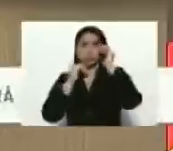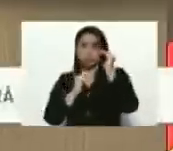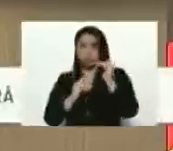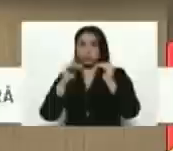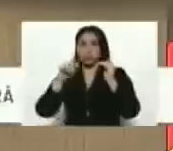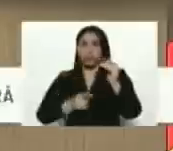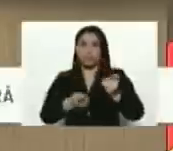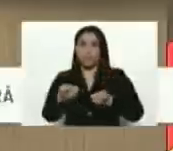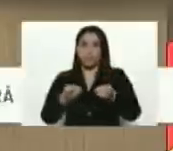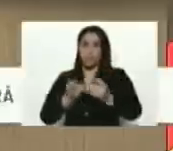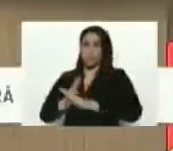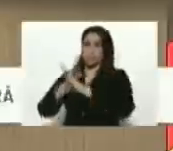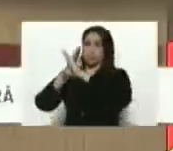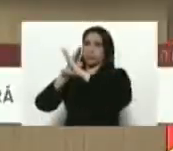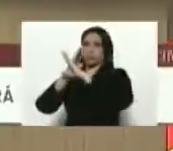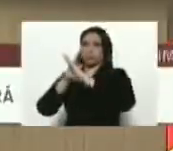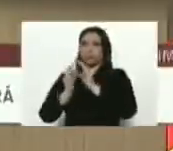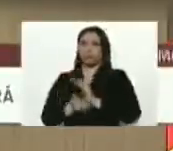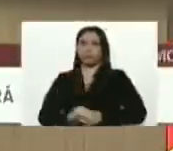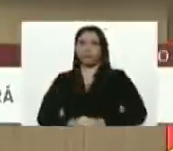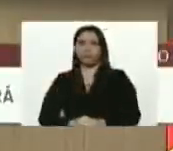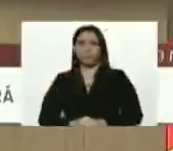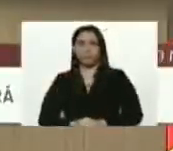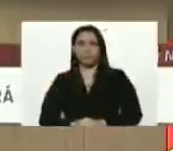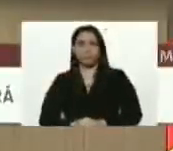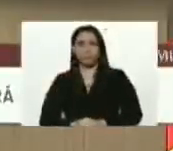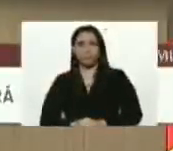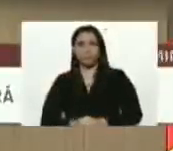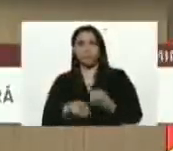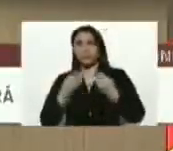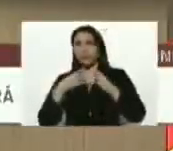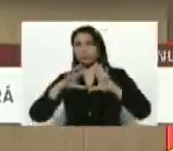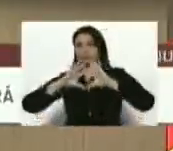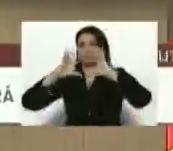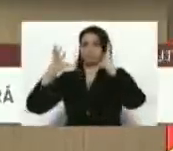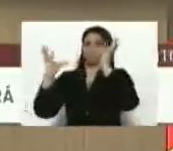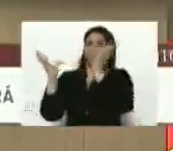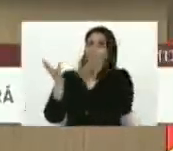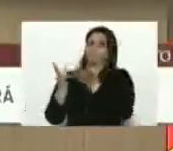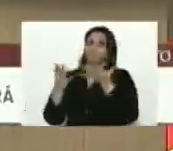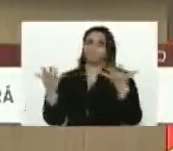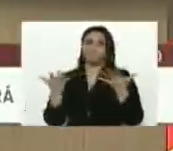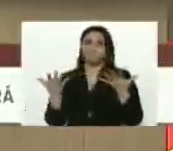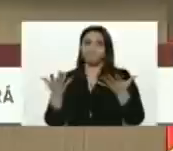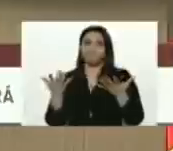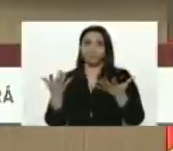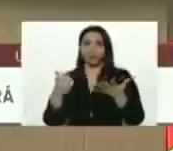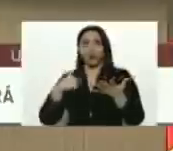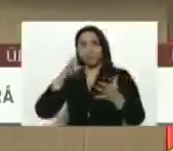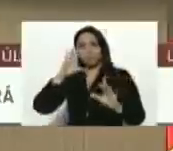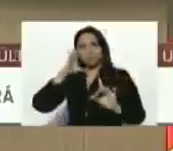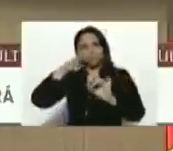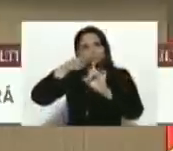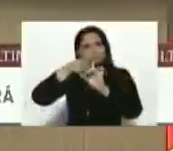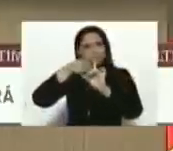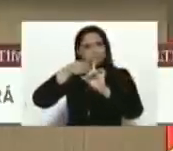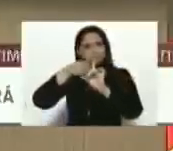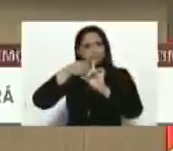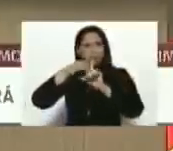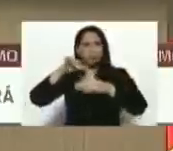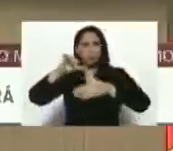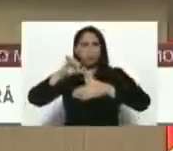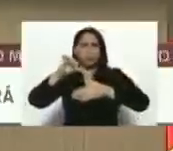y controlar ese foco. Bueno, el mundo, me voy a concentrar en